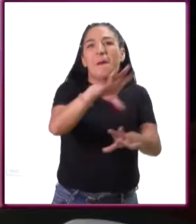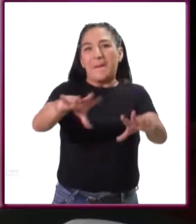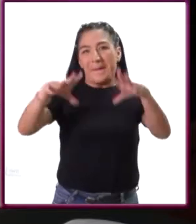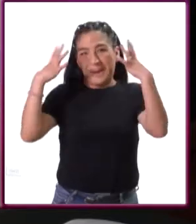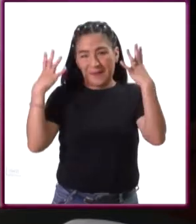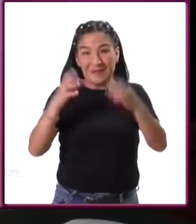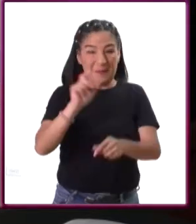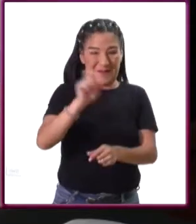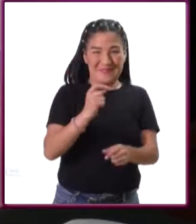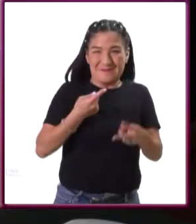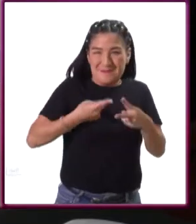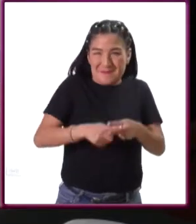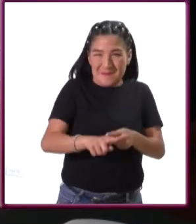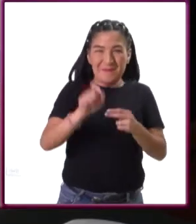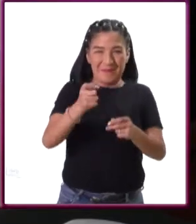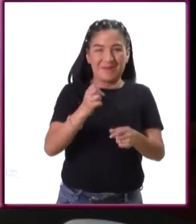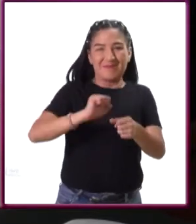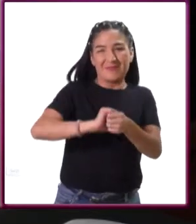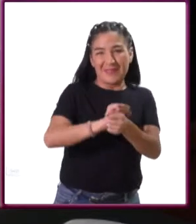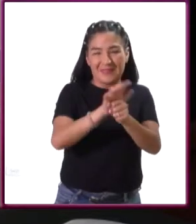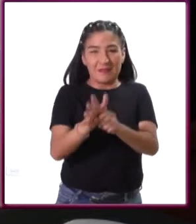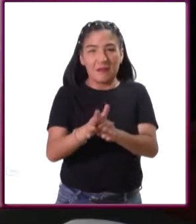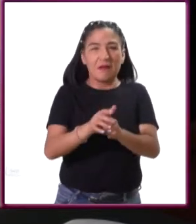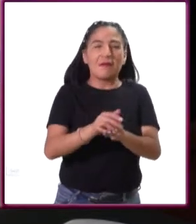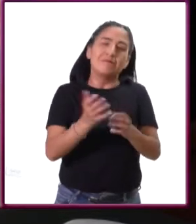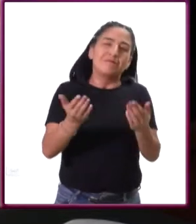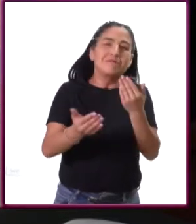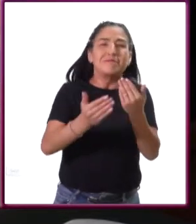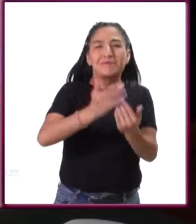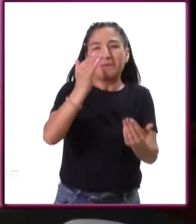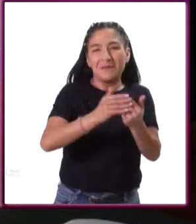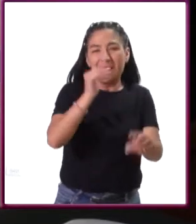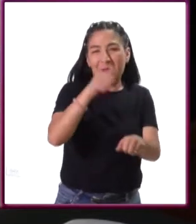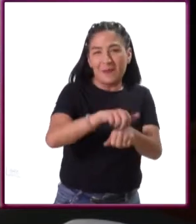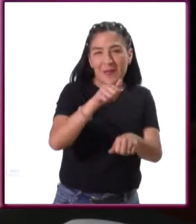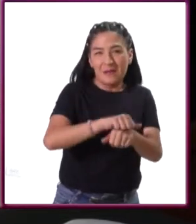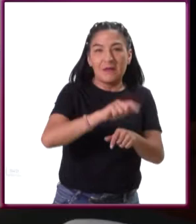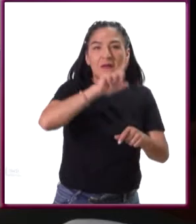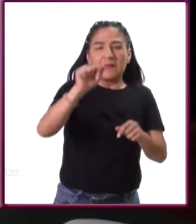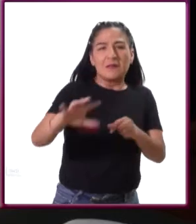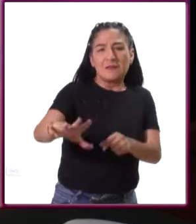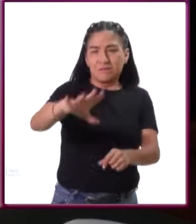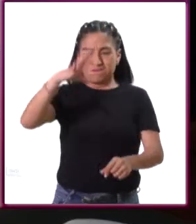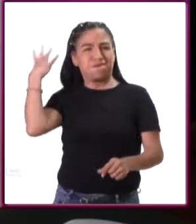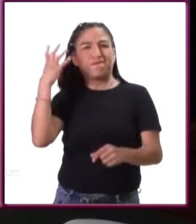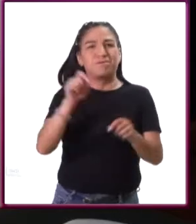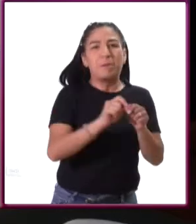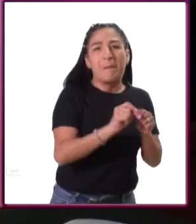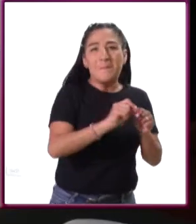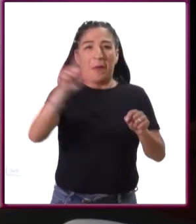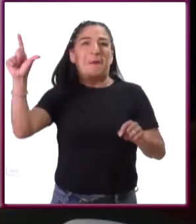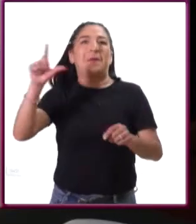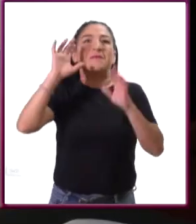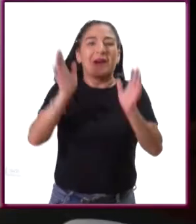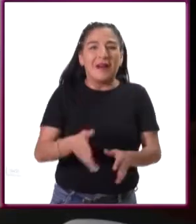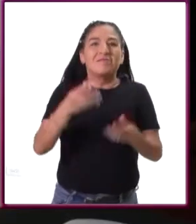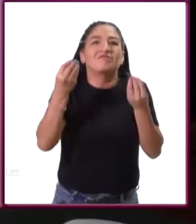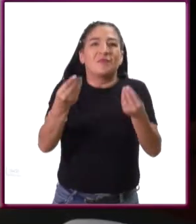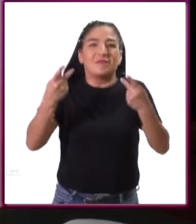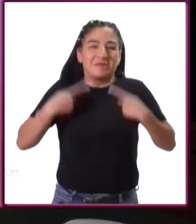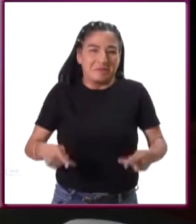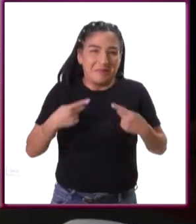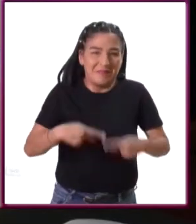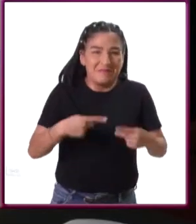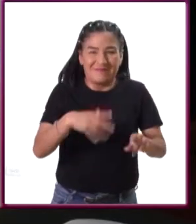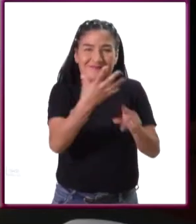los números no eran comparativos a ninguna enfermedad y todo, y pronto la velocidad es tanta que simplemente requiere cuota, ¿no? Entonces